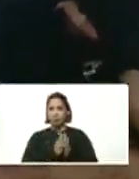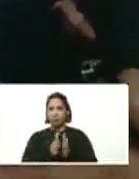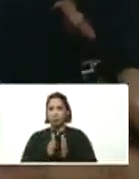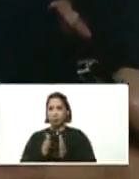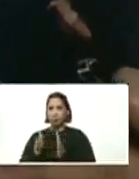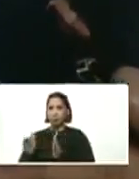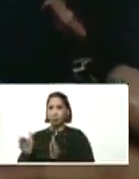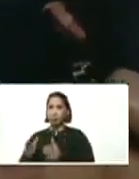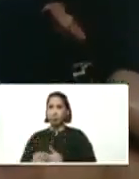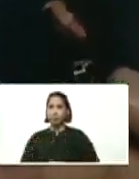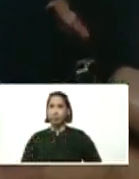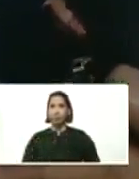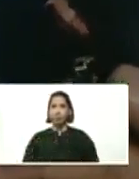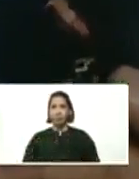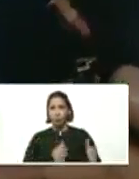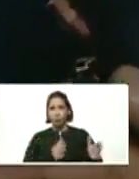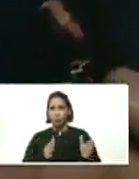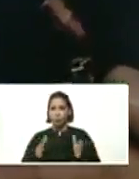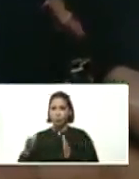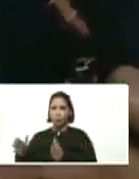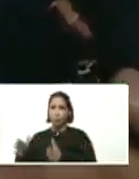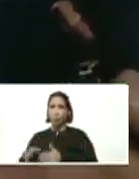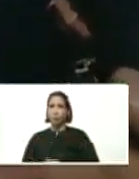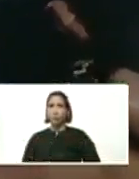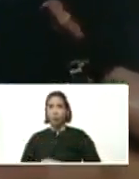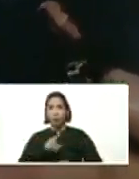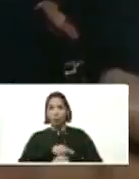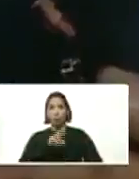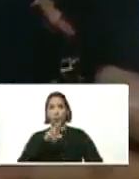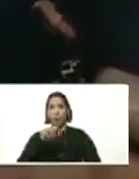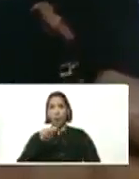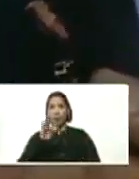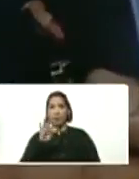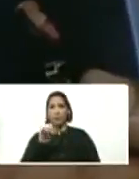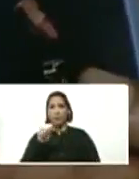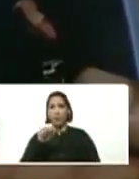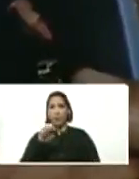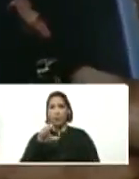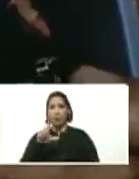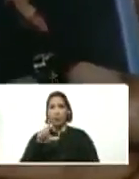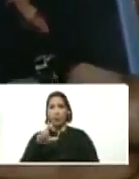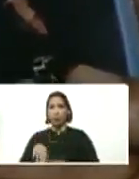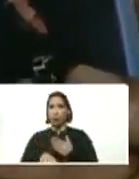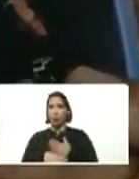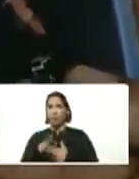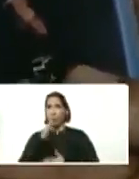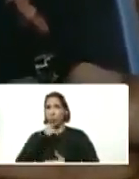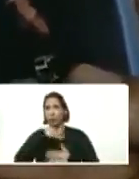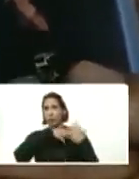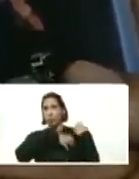Hugo Chávez, el doctor Rafael Caldera, no le había puesto todavía la banda.